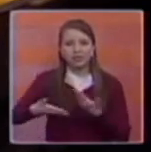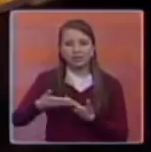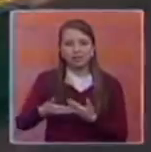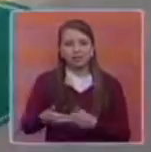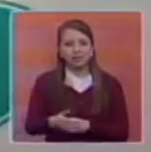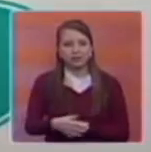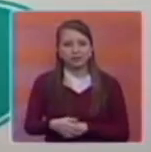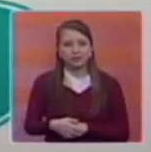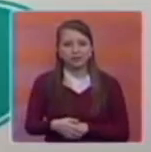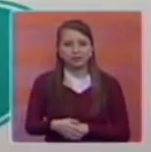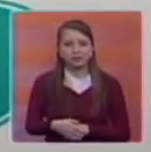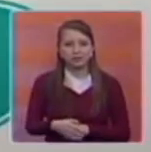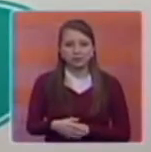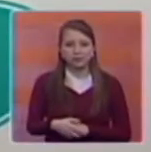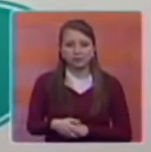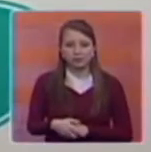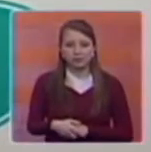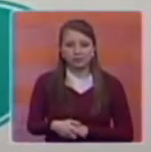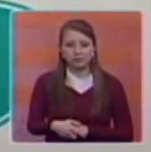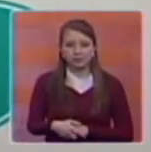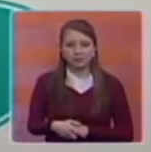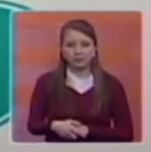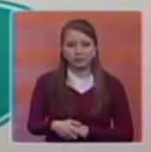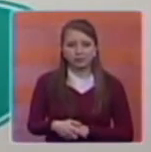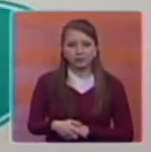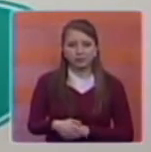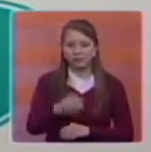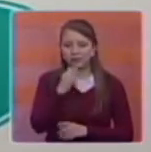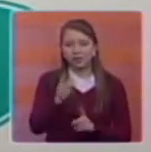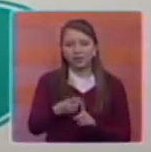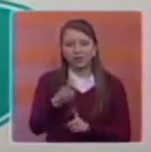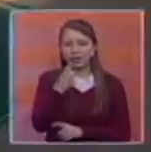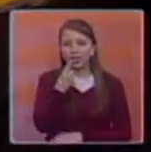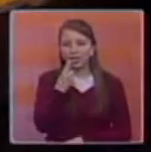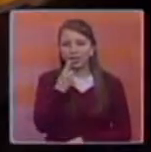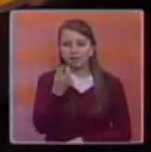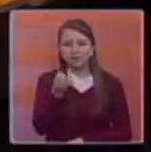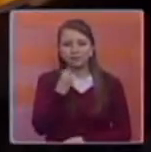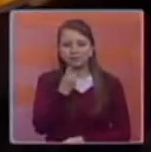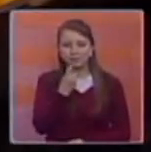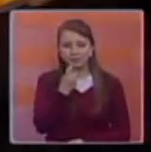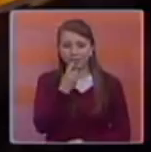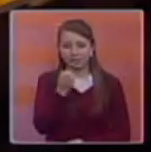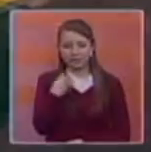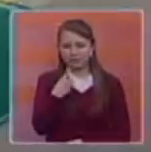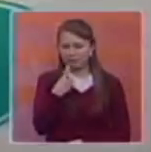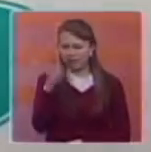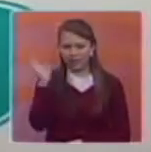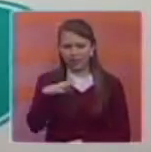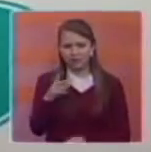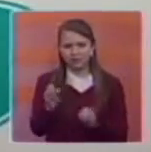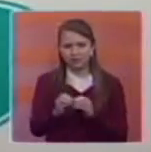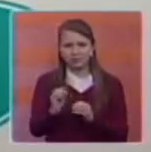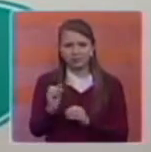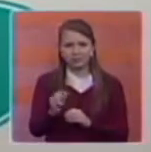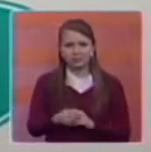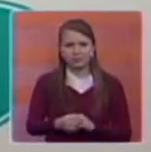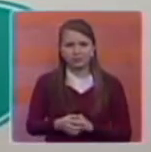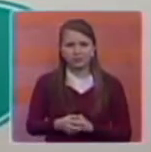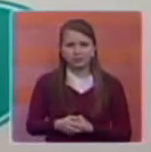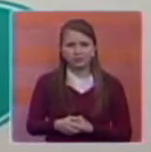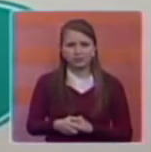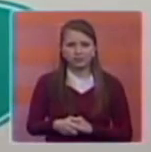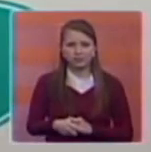preparé, que es mexicano. Vamos a probar la sal, que es importantísimo. ¿Y usted sabe que no quedó picante? ¿No?